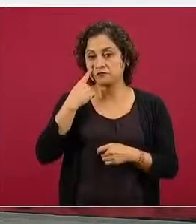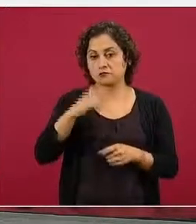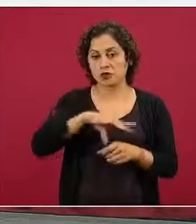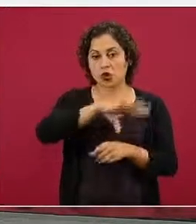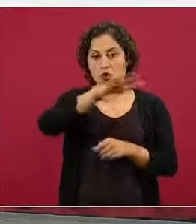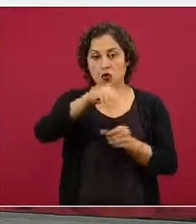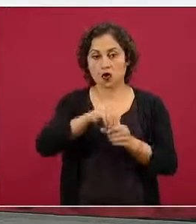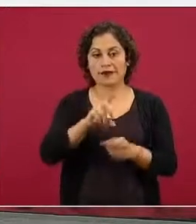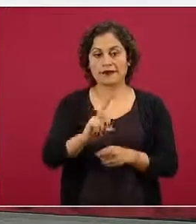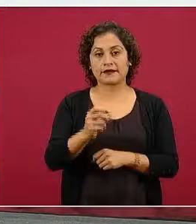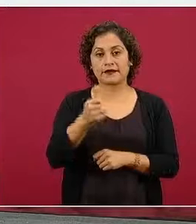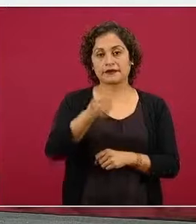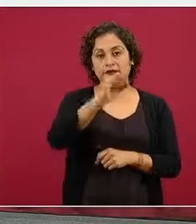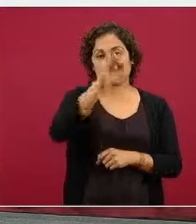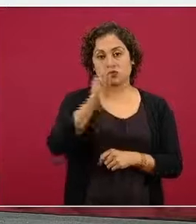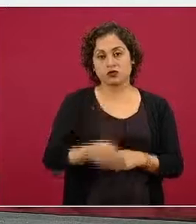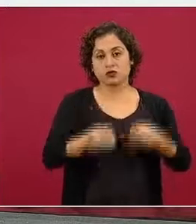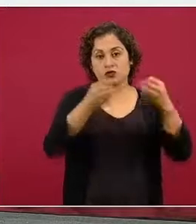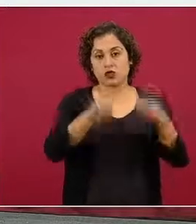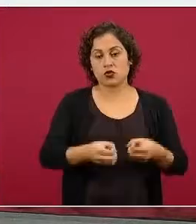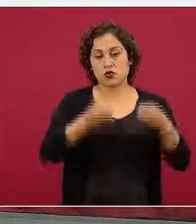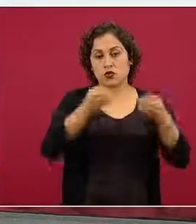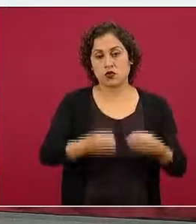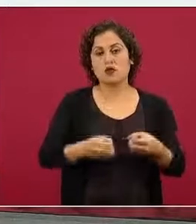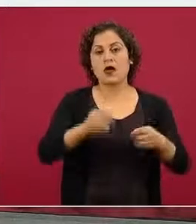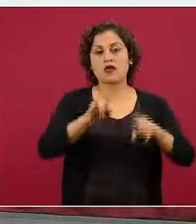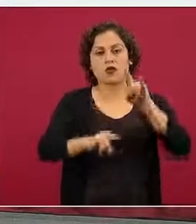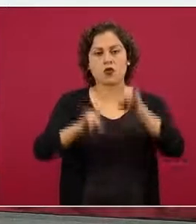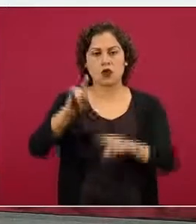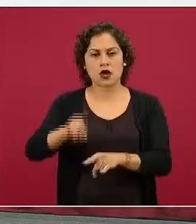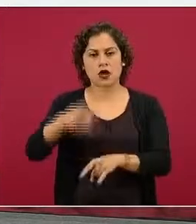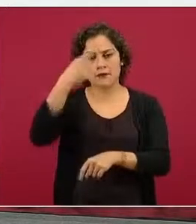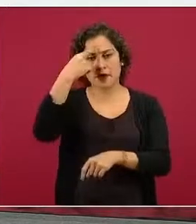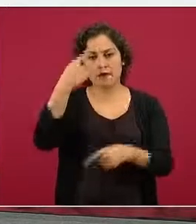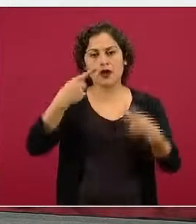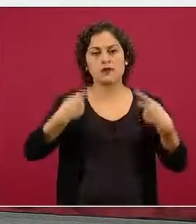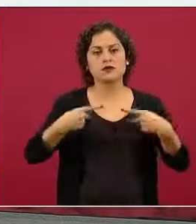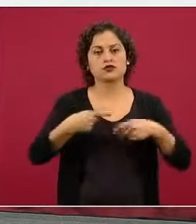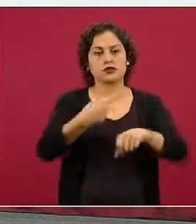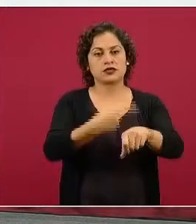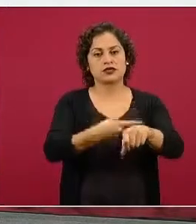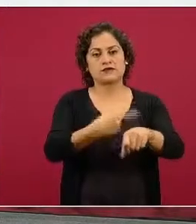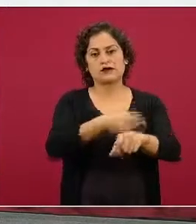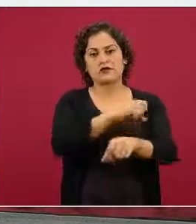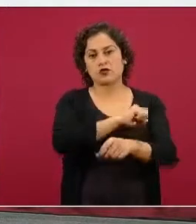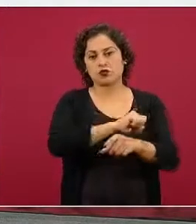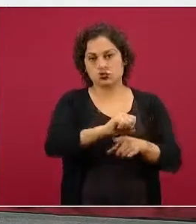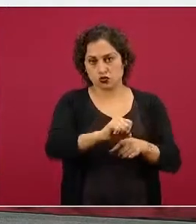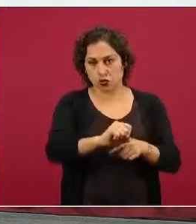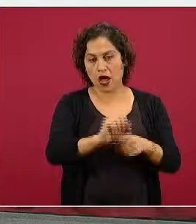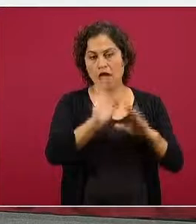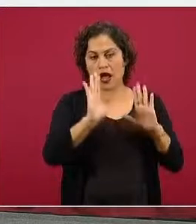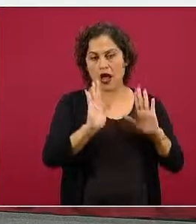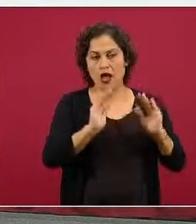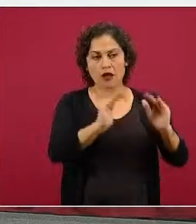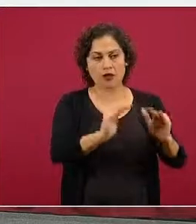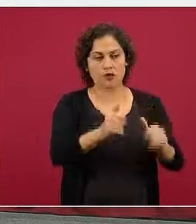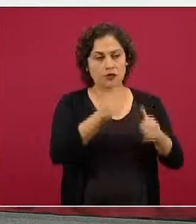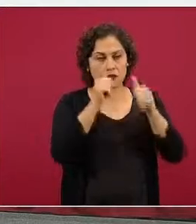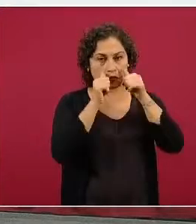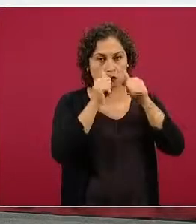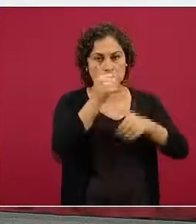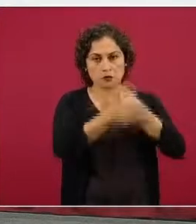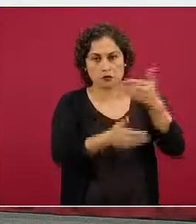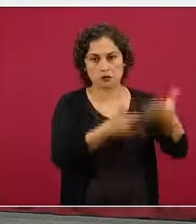del 36%, de camas generales, de personas que requieren de una hospitalización, que tienen una